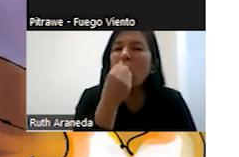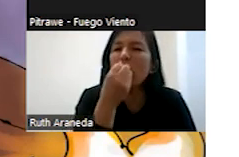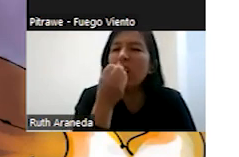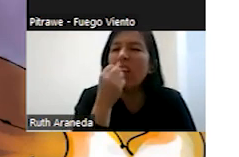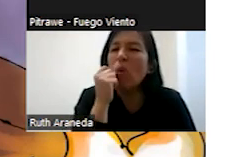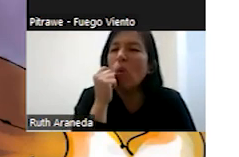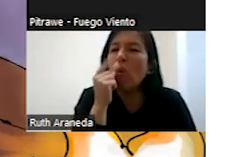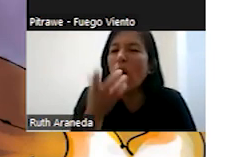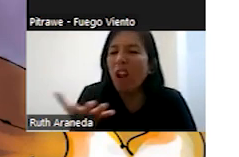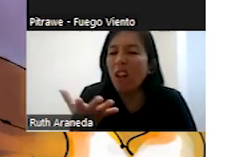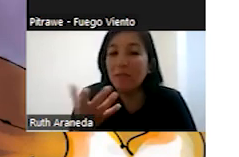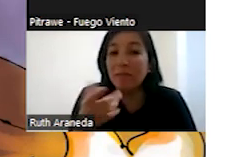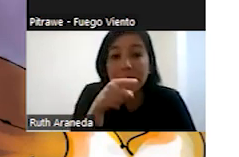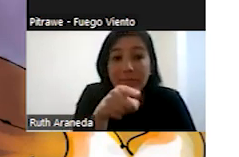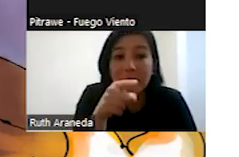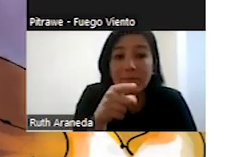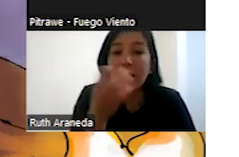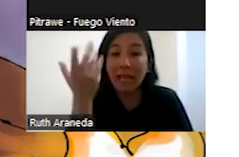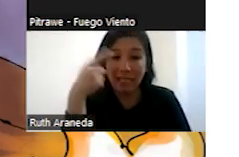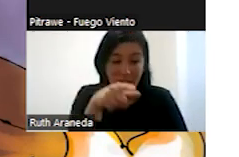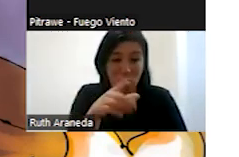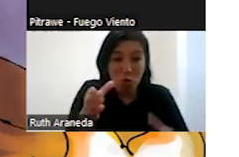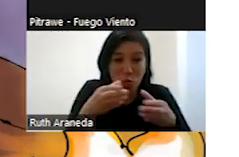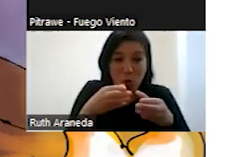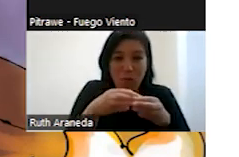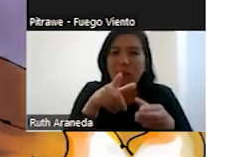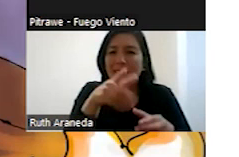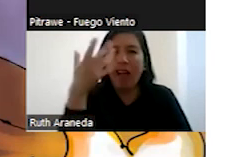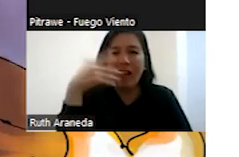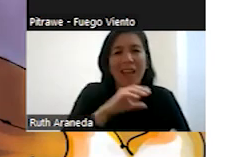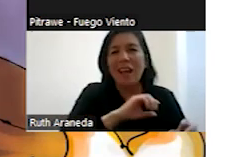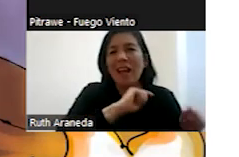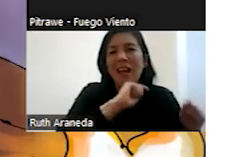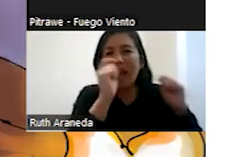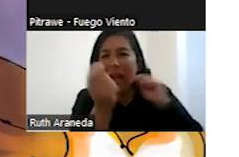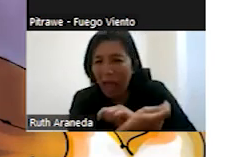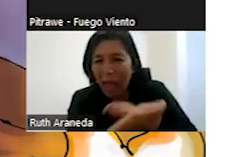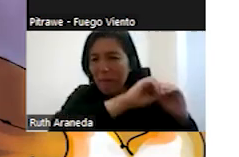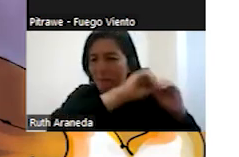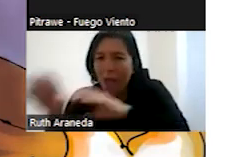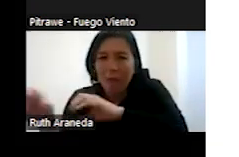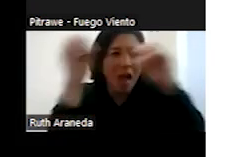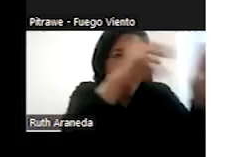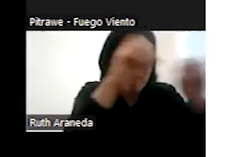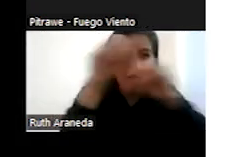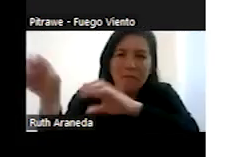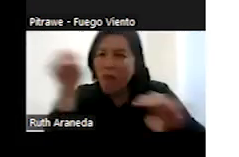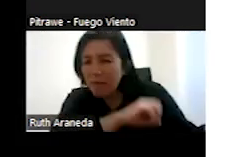como les comentaba, son poblaciones muy móviles, por tanto el consumo de alimentos es